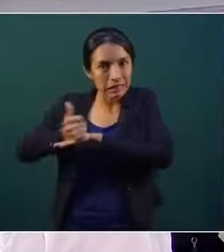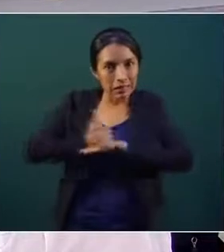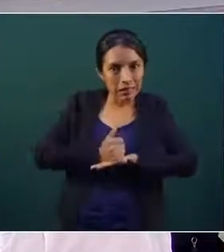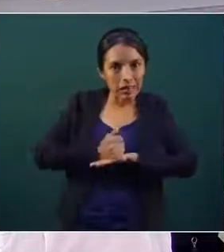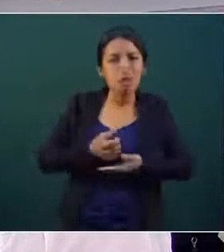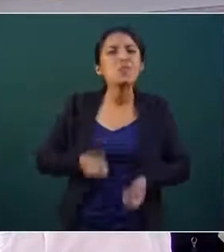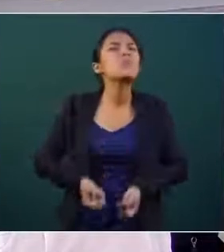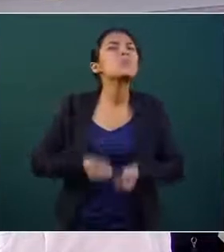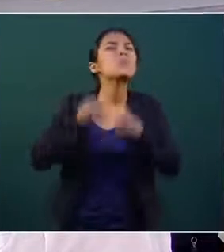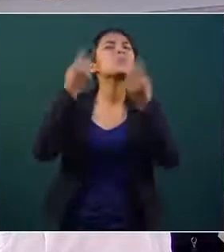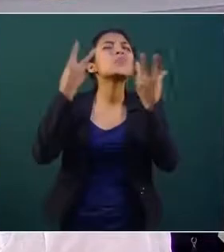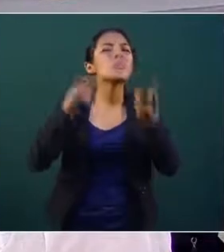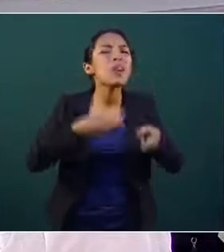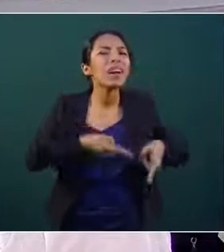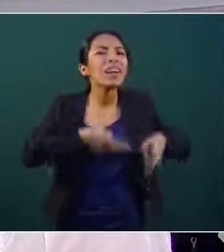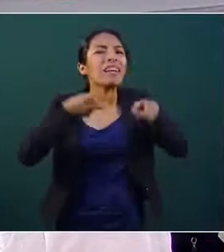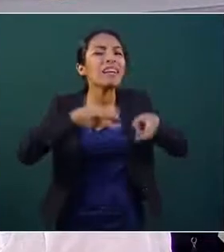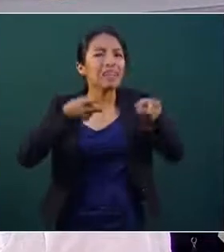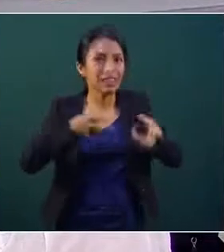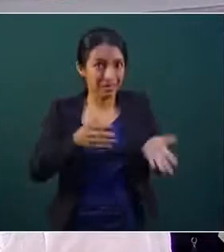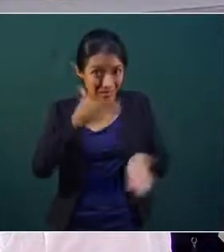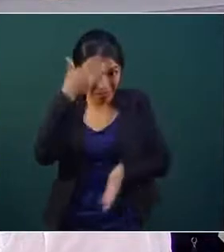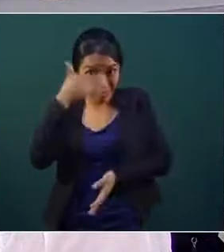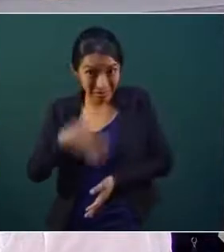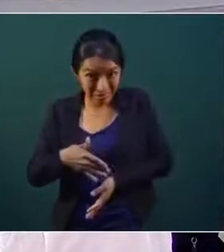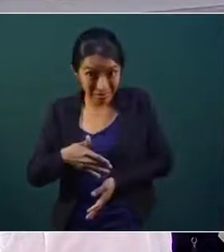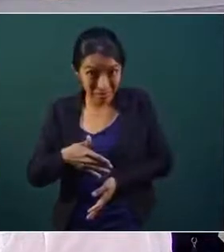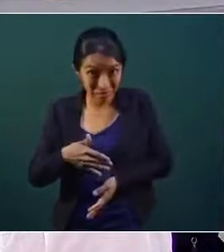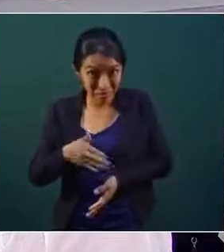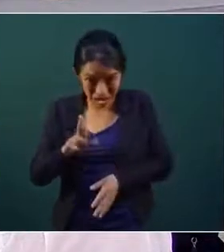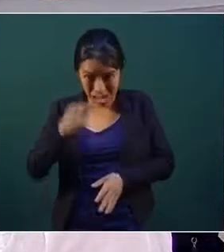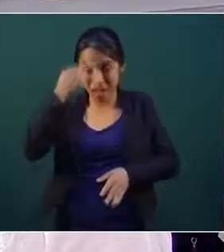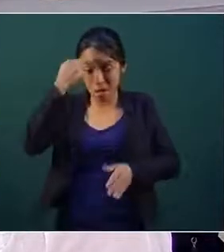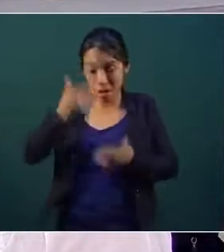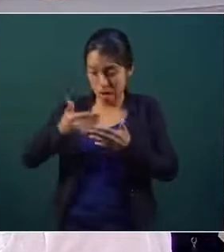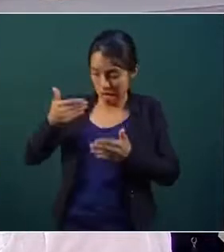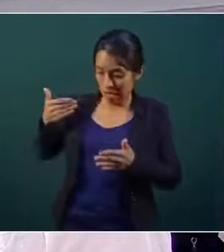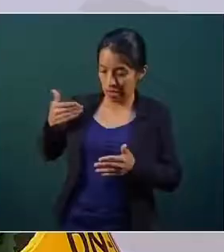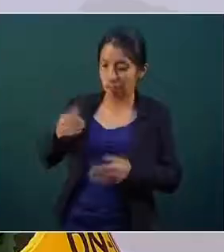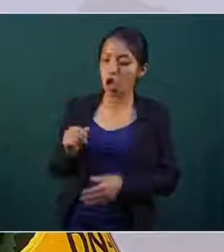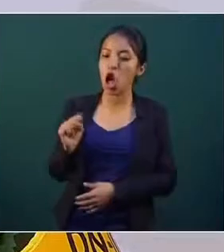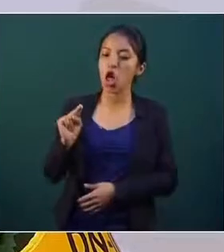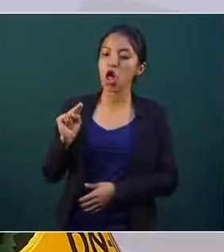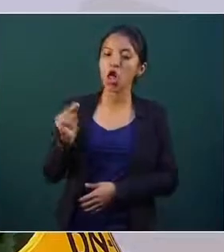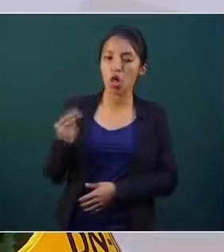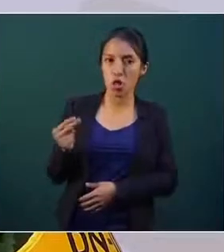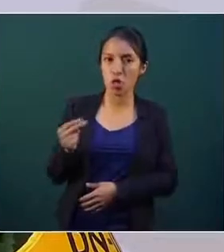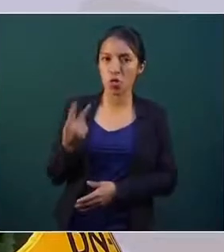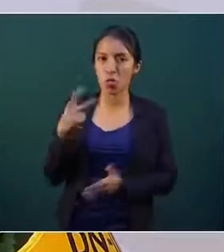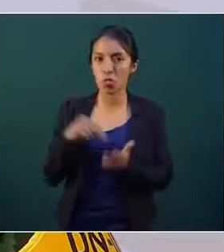refrescando la memoria. Cuando llegamos en el mes de noviembre del 18,